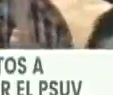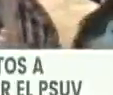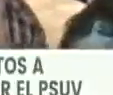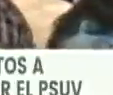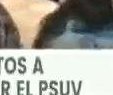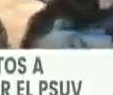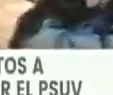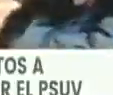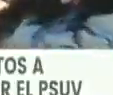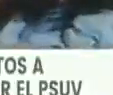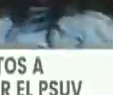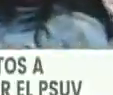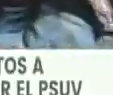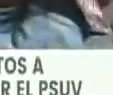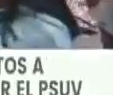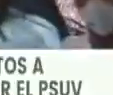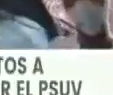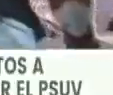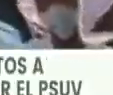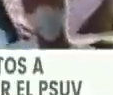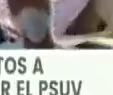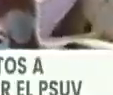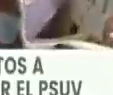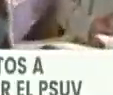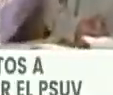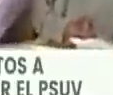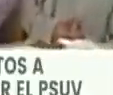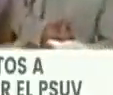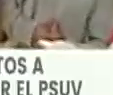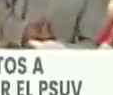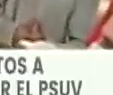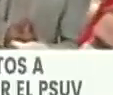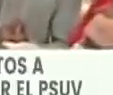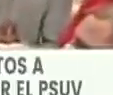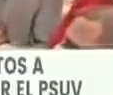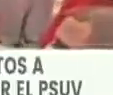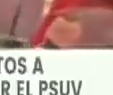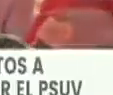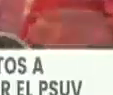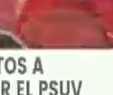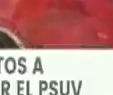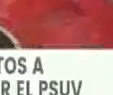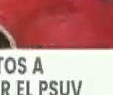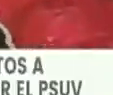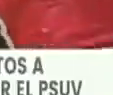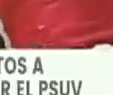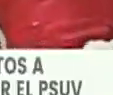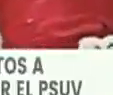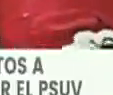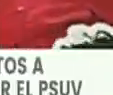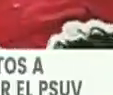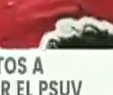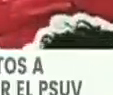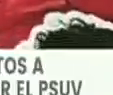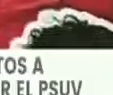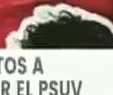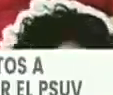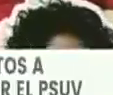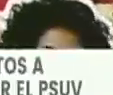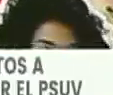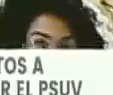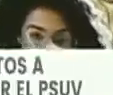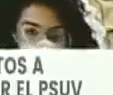Quiero agradecer también a José Luis Bermúdez y a la Siembra del Cantor por esa recepción musical patriota en